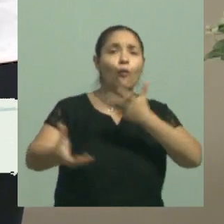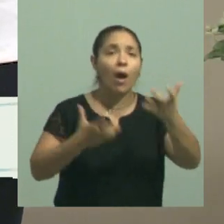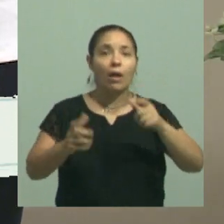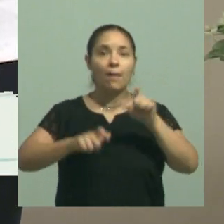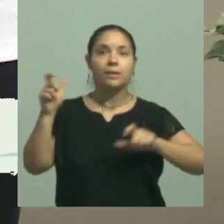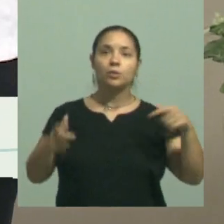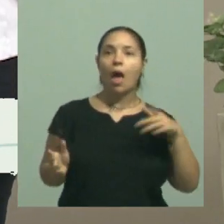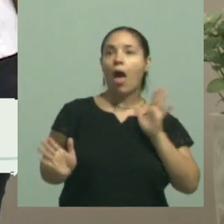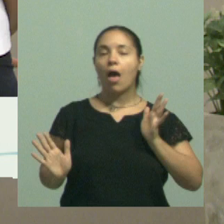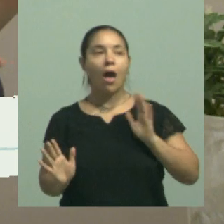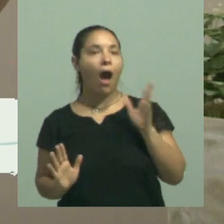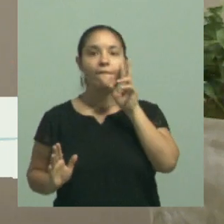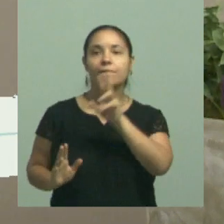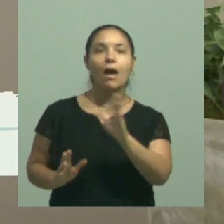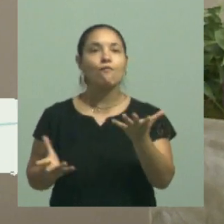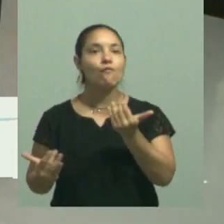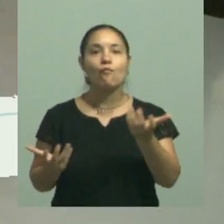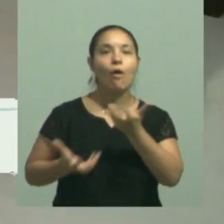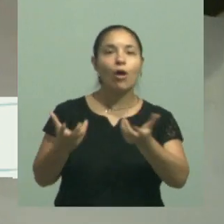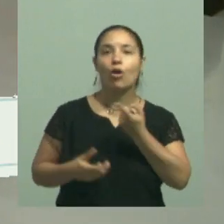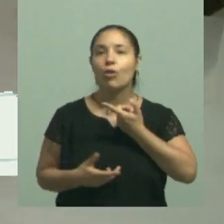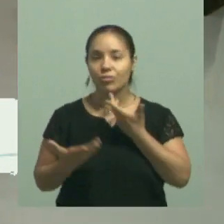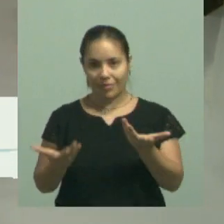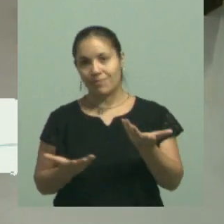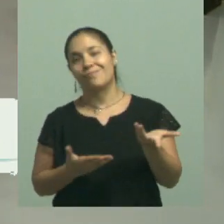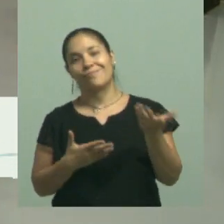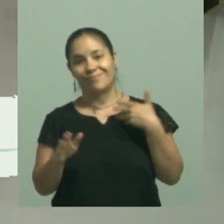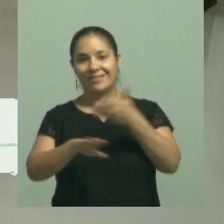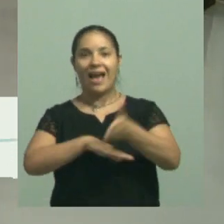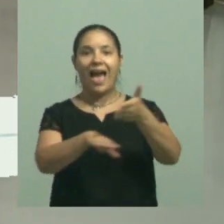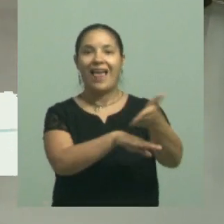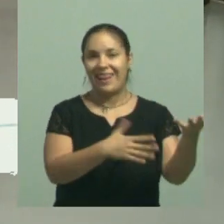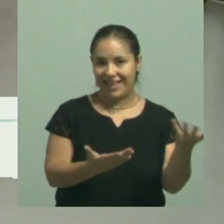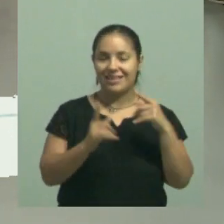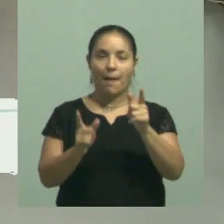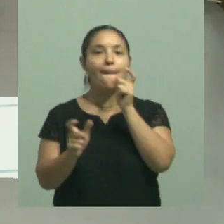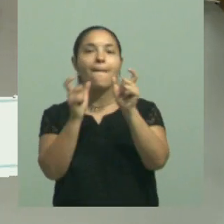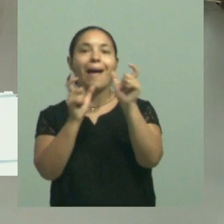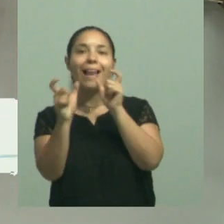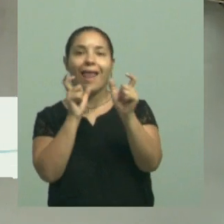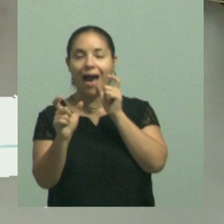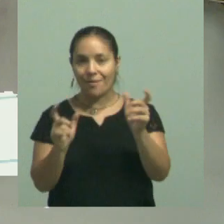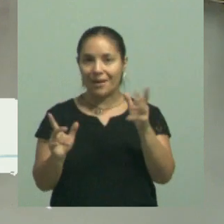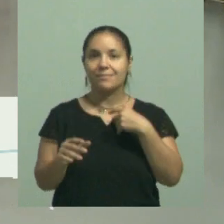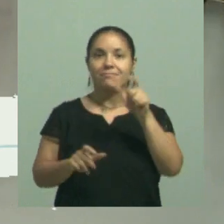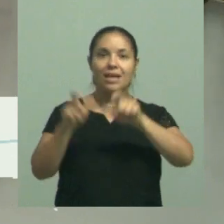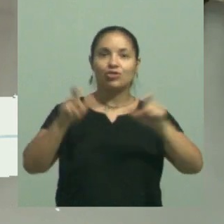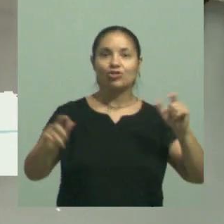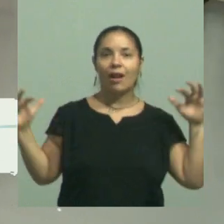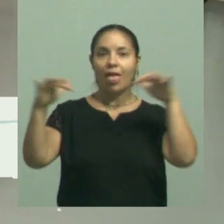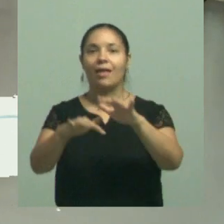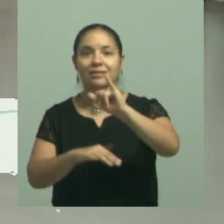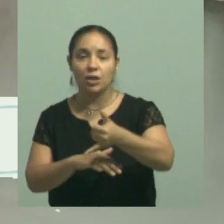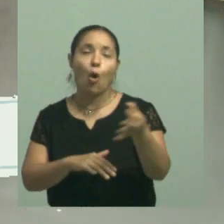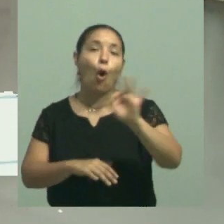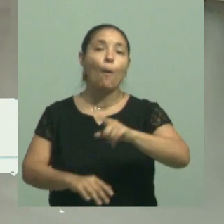me voy a meter en problemas, claro, se queda en su se casa. Se queda en su casa. Entonces es importante también ver con qué palabras jugamos cuando queremos que la gente nos ayude. Claro. Igual